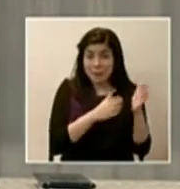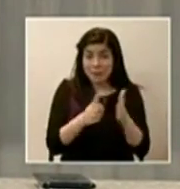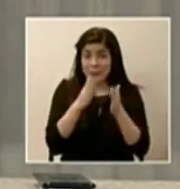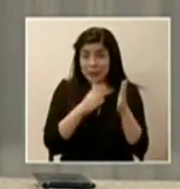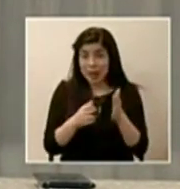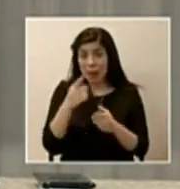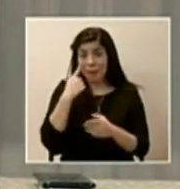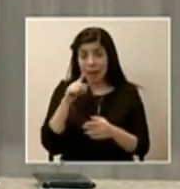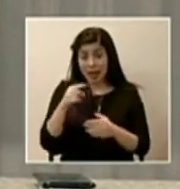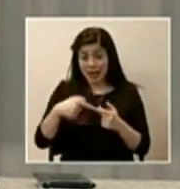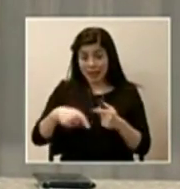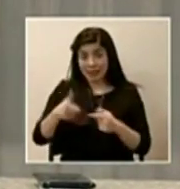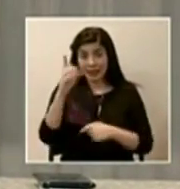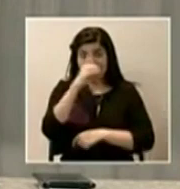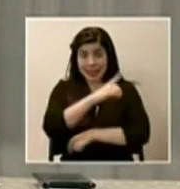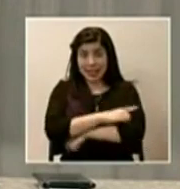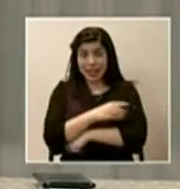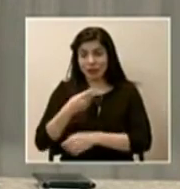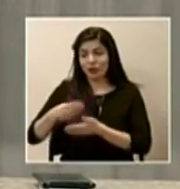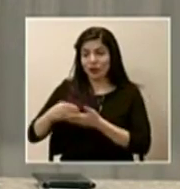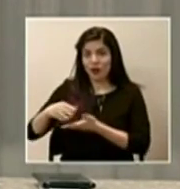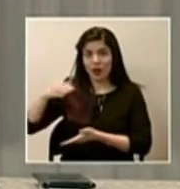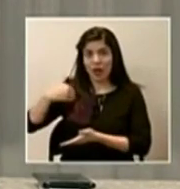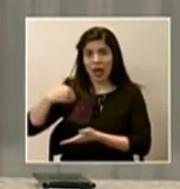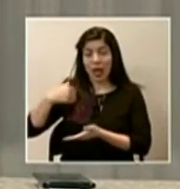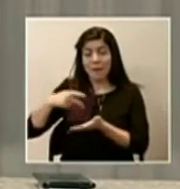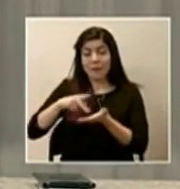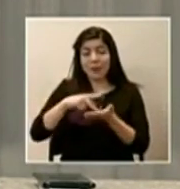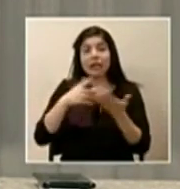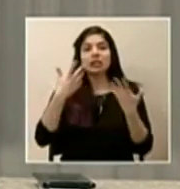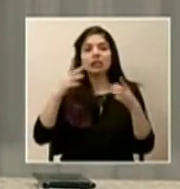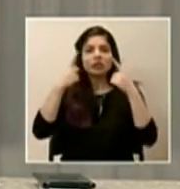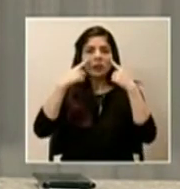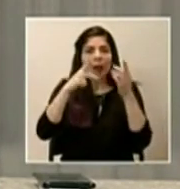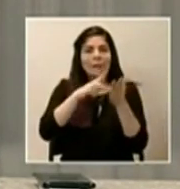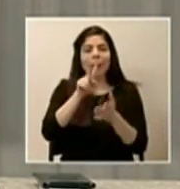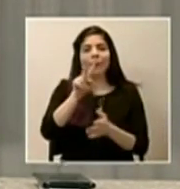estos días con los primeros recursos disponibles, un total de